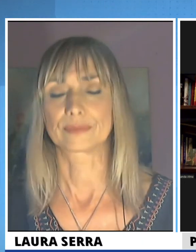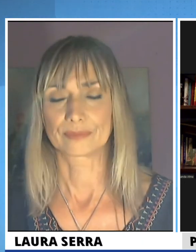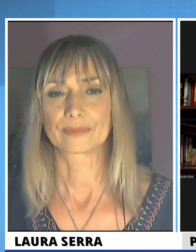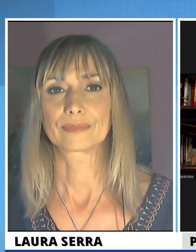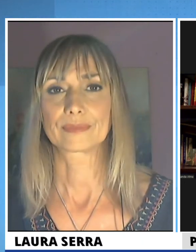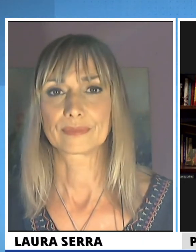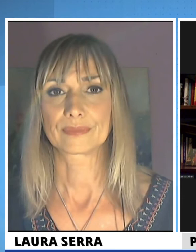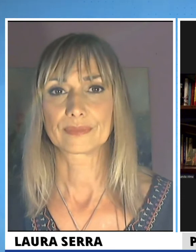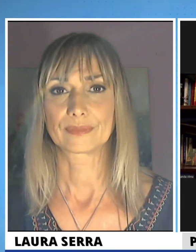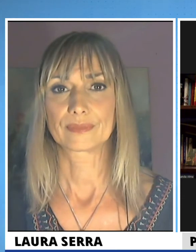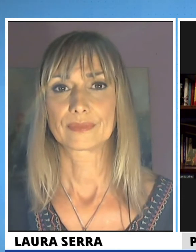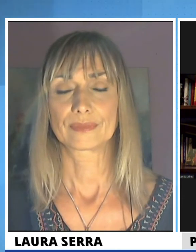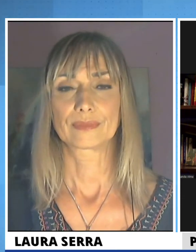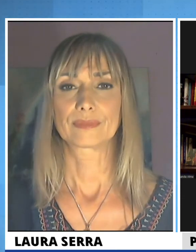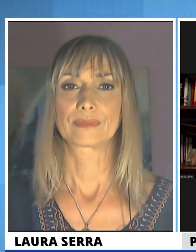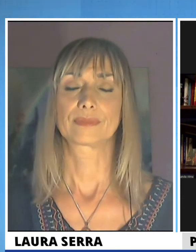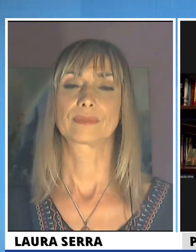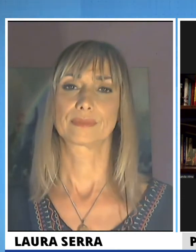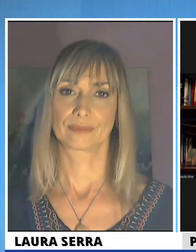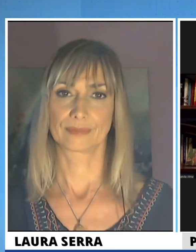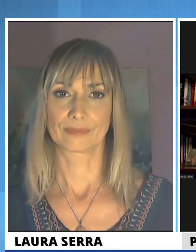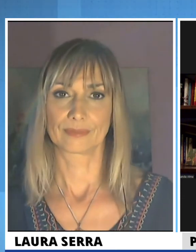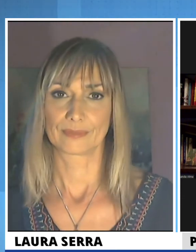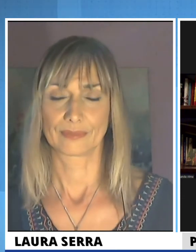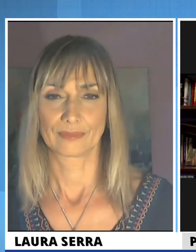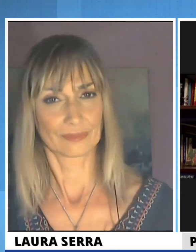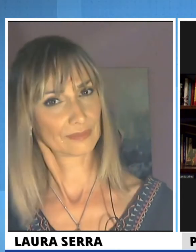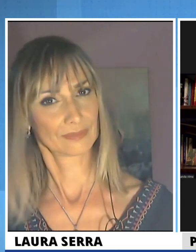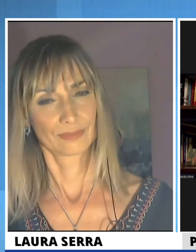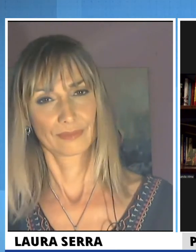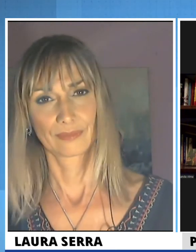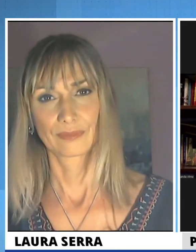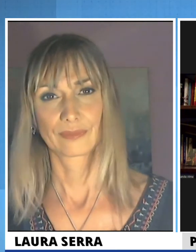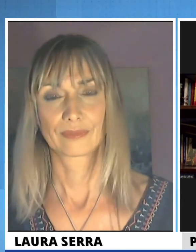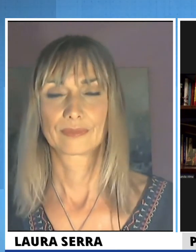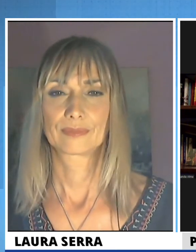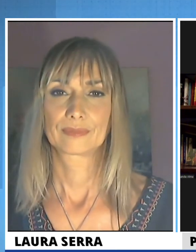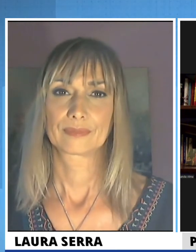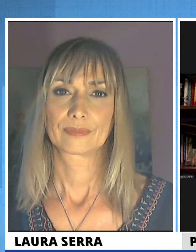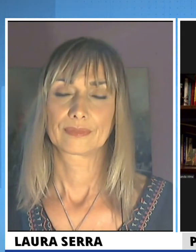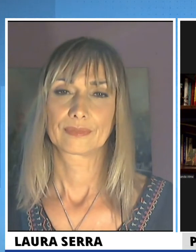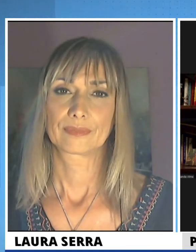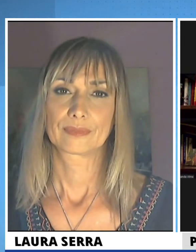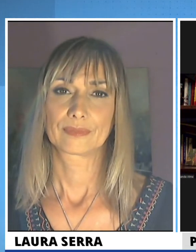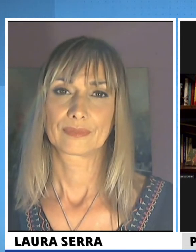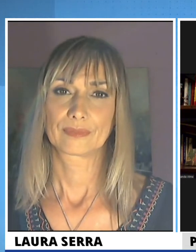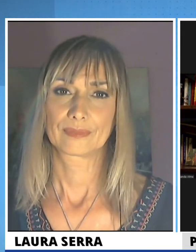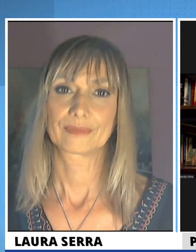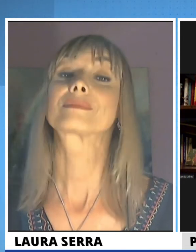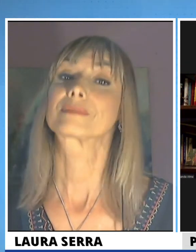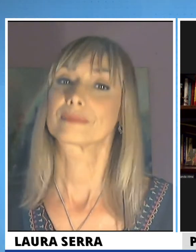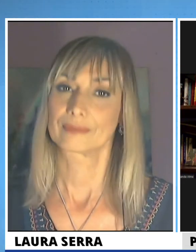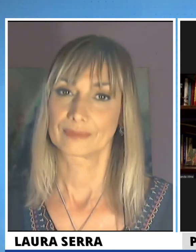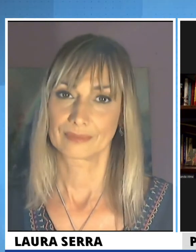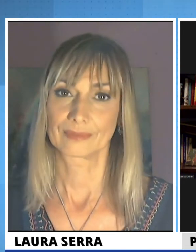que había imperado en el gobierno hasta ahora sobre esta cuestión, ¿no? Que era un poco la demanda de la mesa de enlace, ¿no? Que el